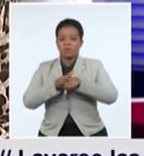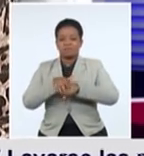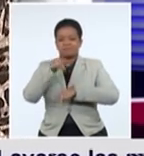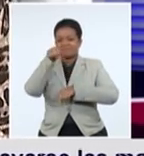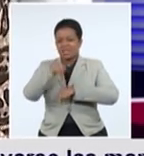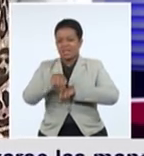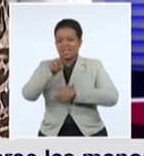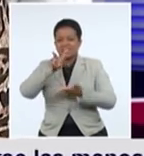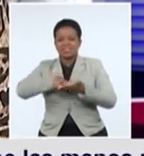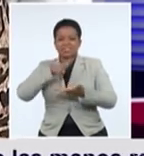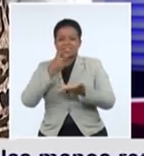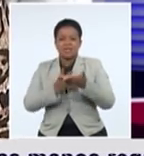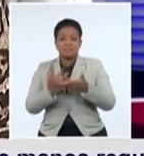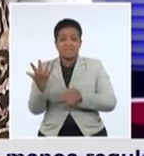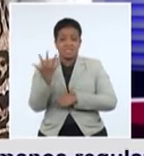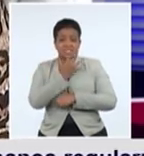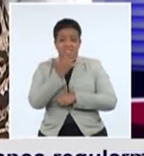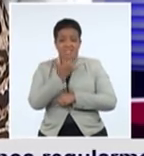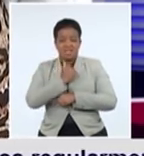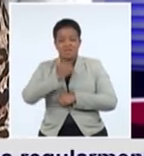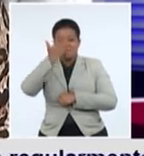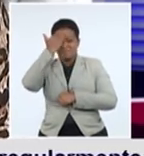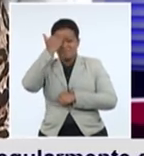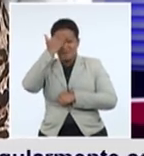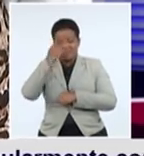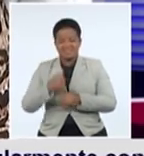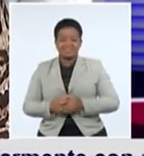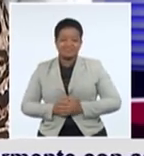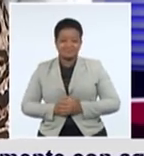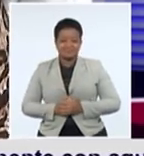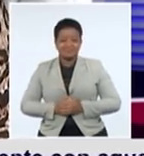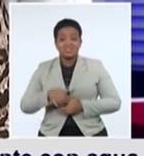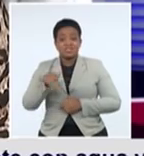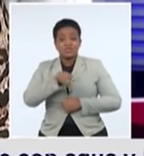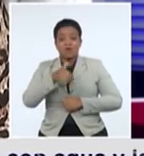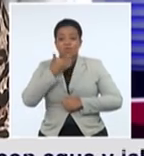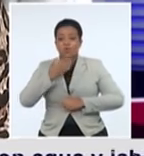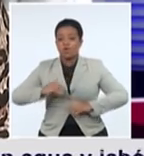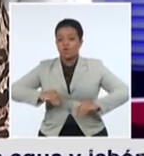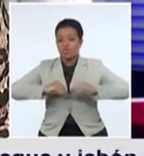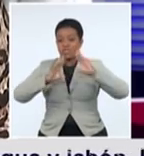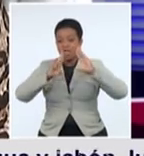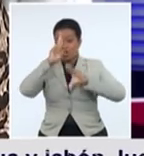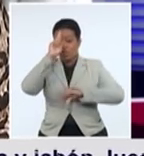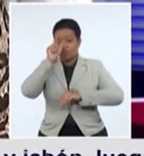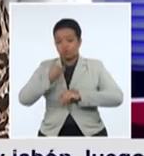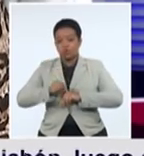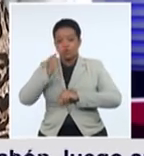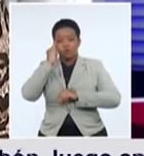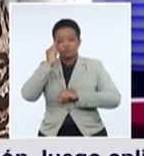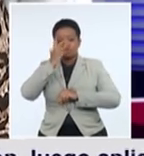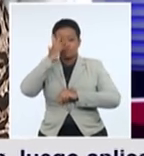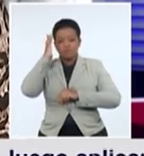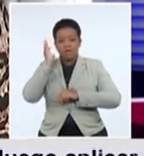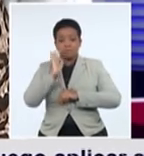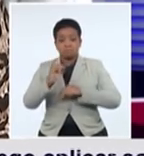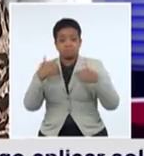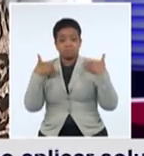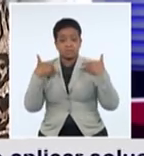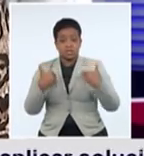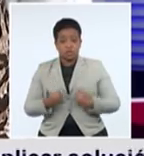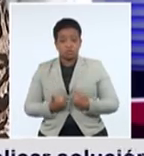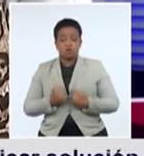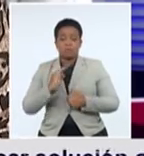la intérprete de lengua de señas, Maday Pérez, y doy la bienvenida al doctor Francisco Durán García, director nacional de epidemiología